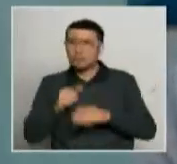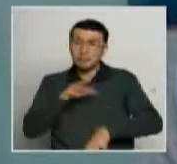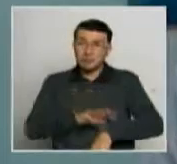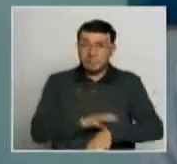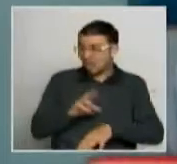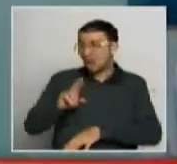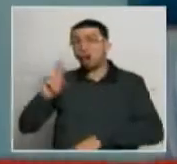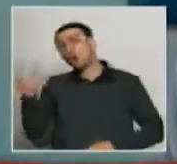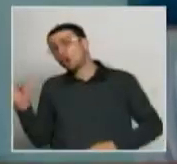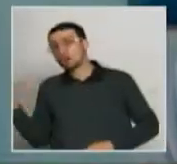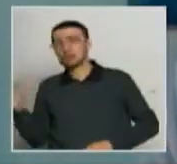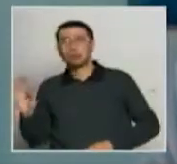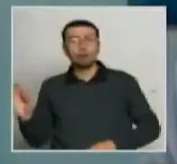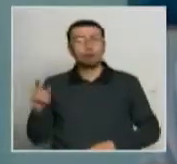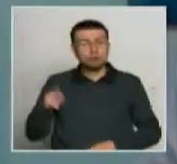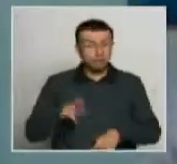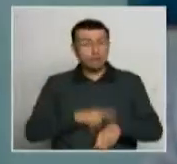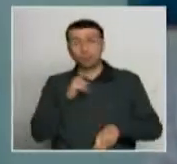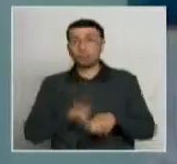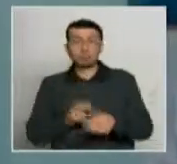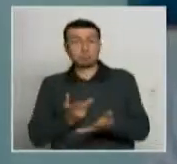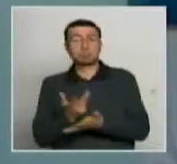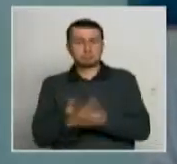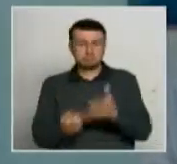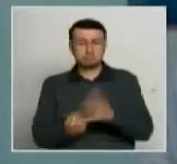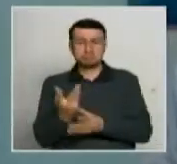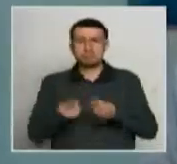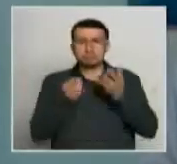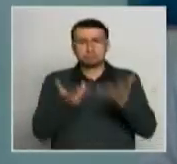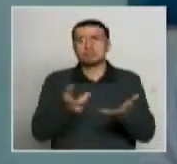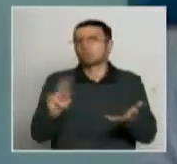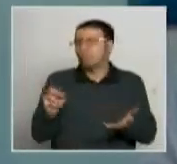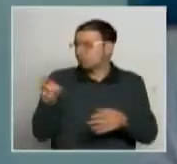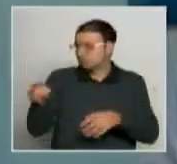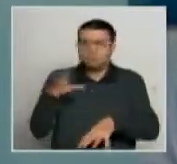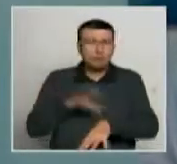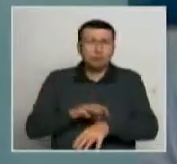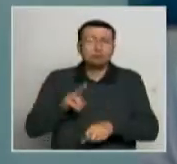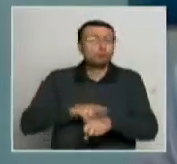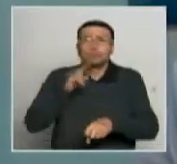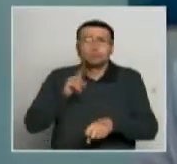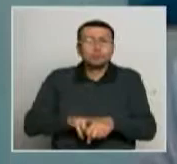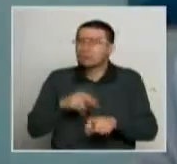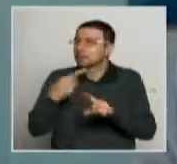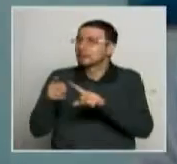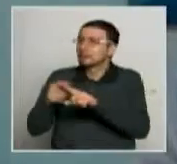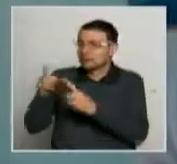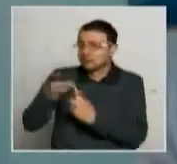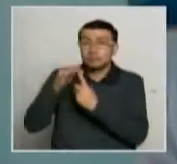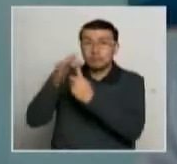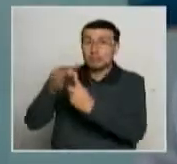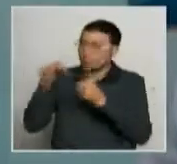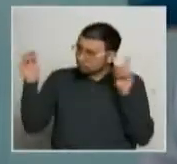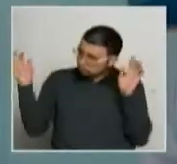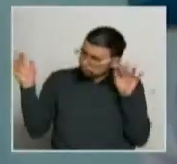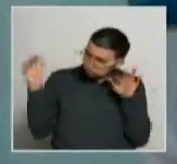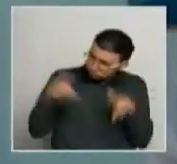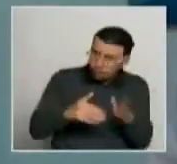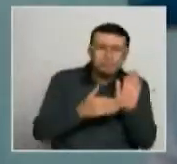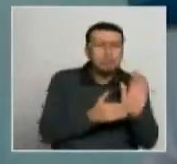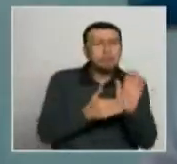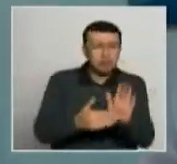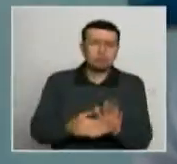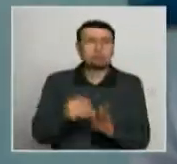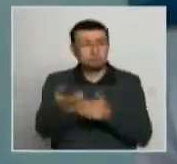este es un programa de medicina que muestra todas las facetas de las especialidades médicas. Gracias a la consulta, a las